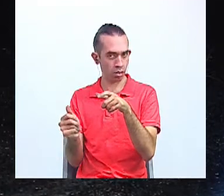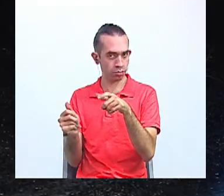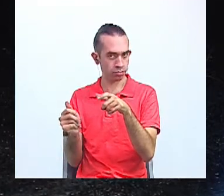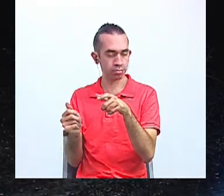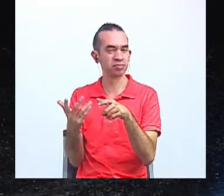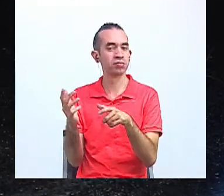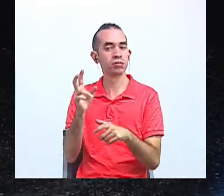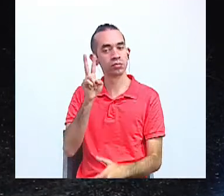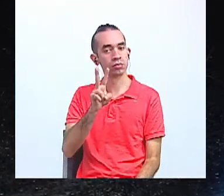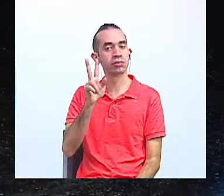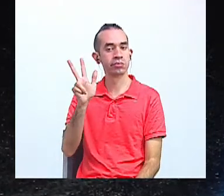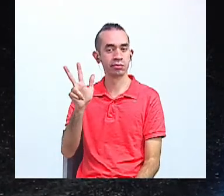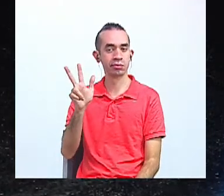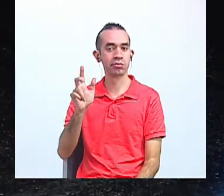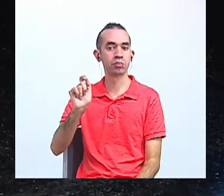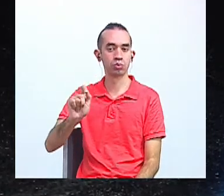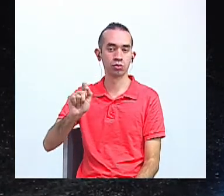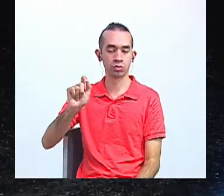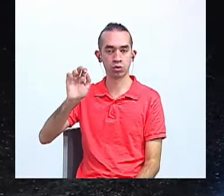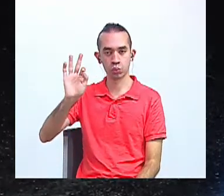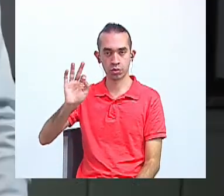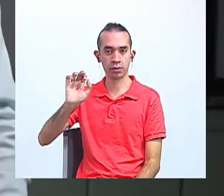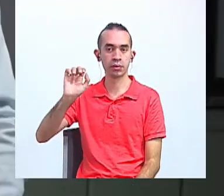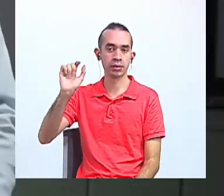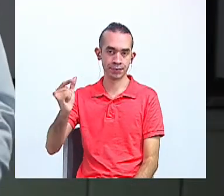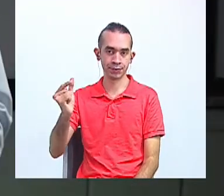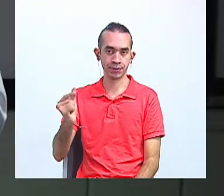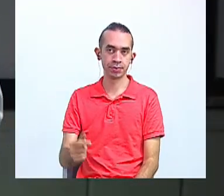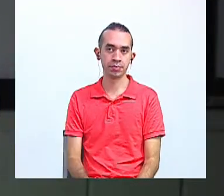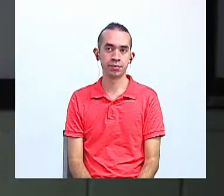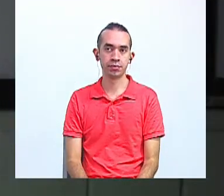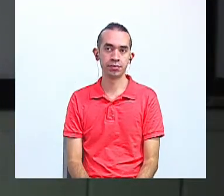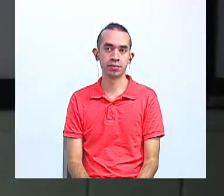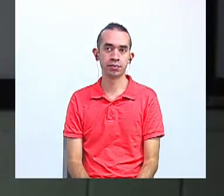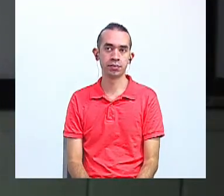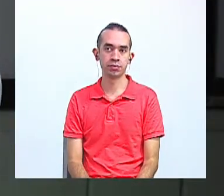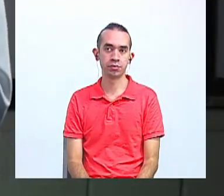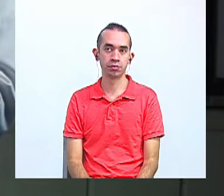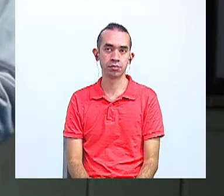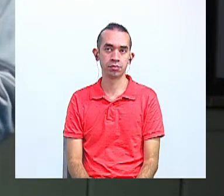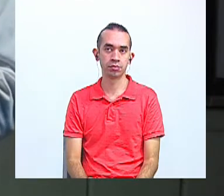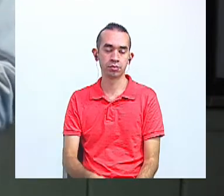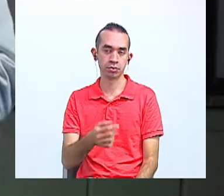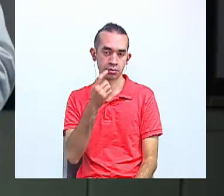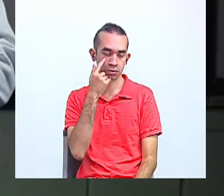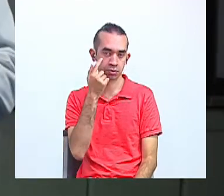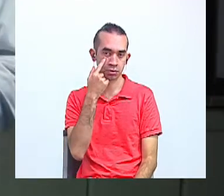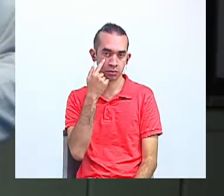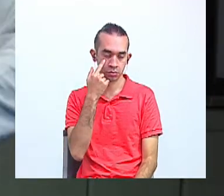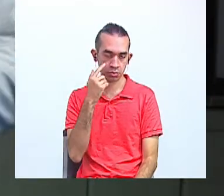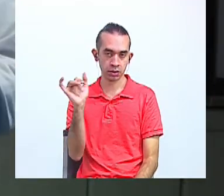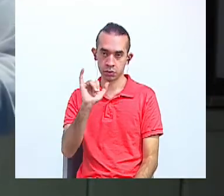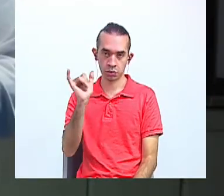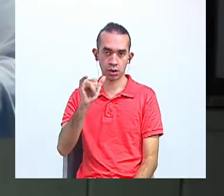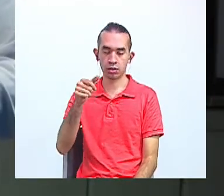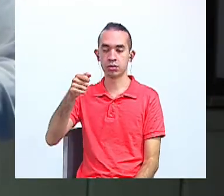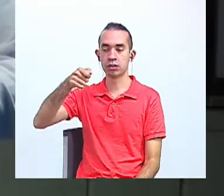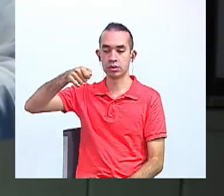son 23,9 gramos. Luego taramos el